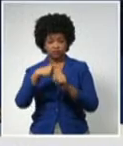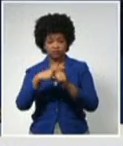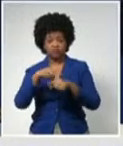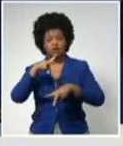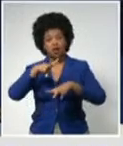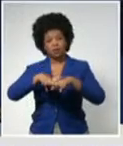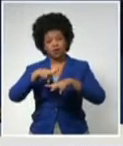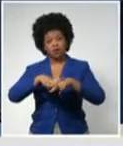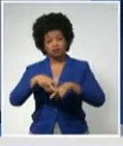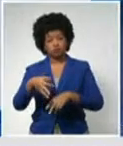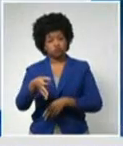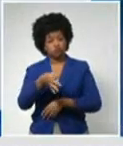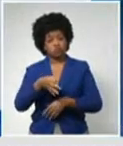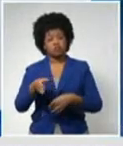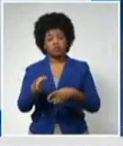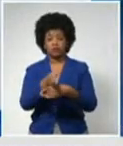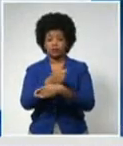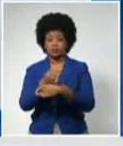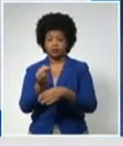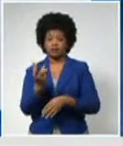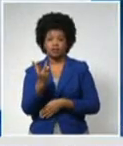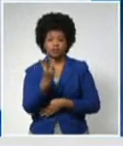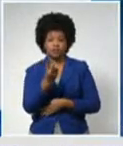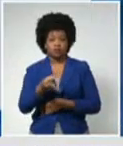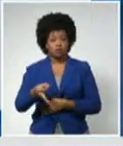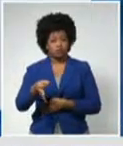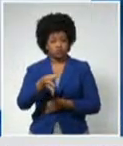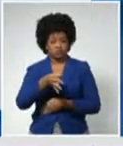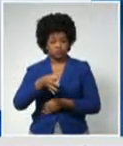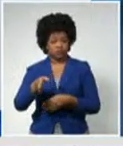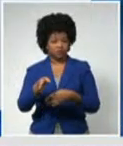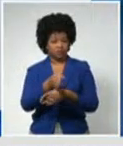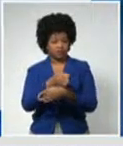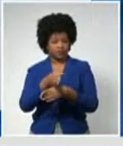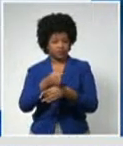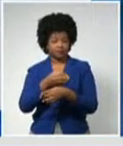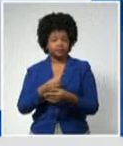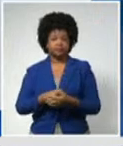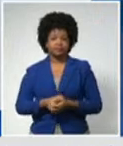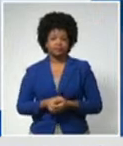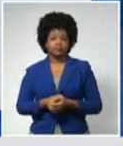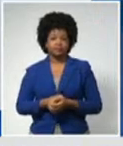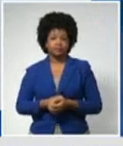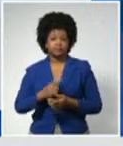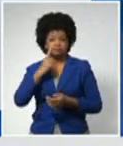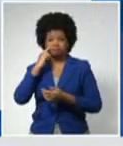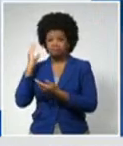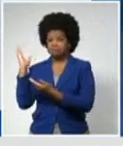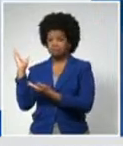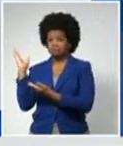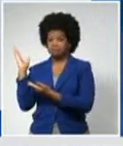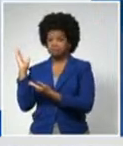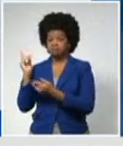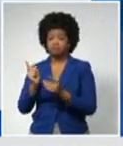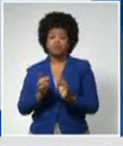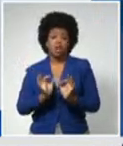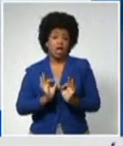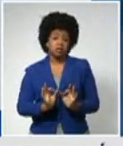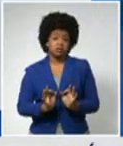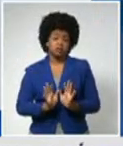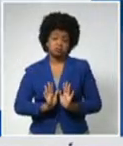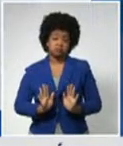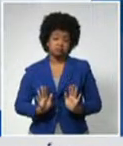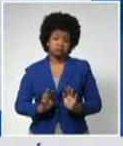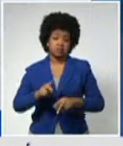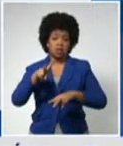municipios diferentes de La Habana, y de esta forma, pues La